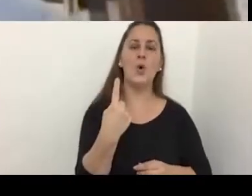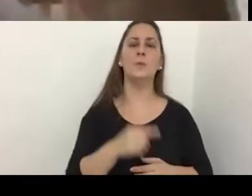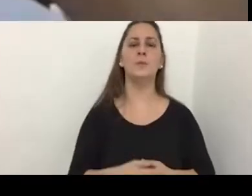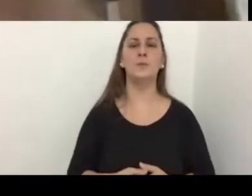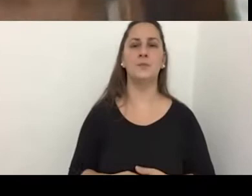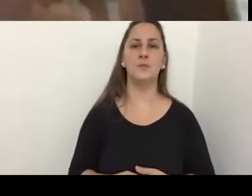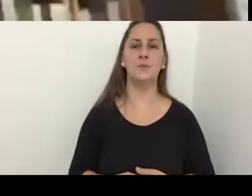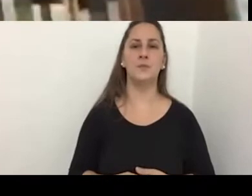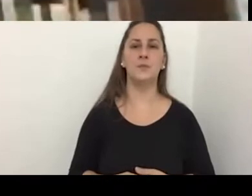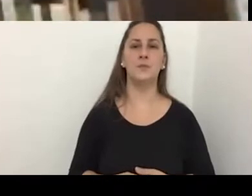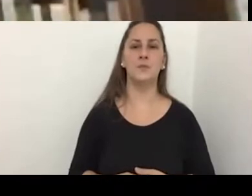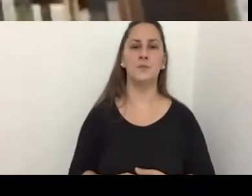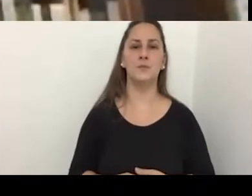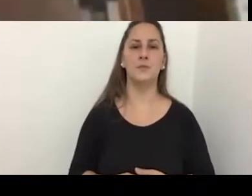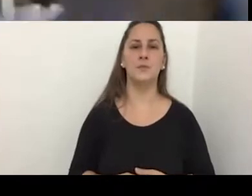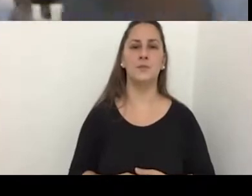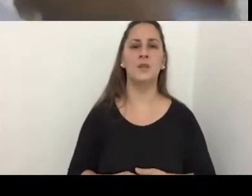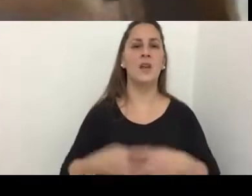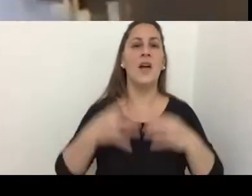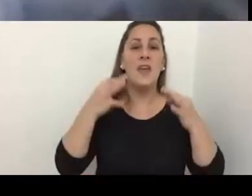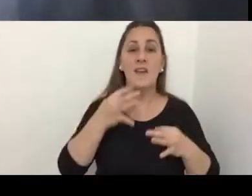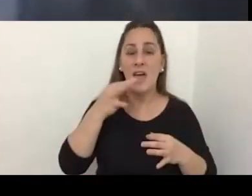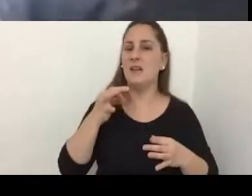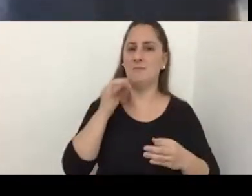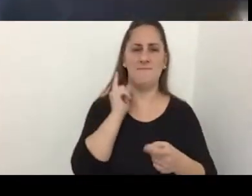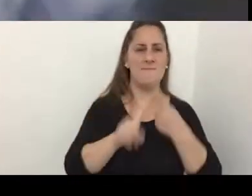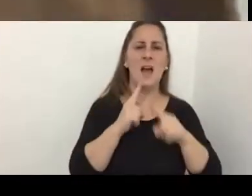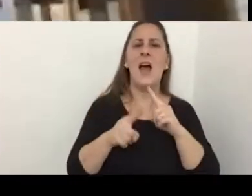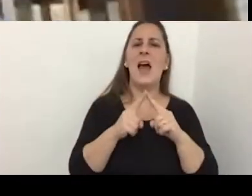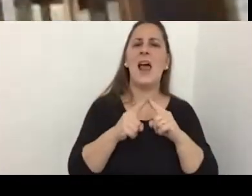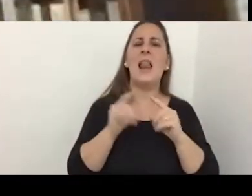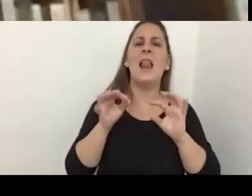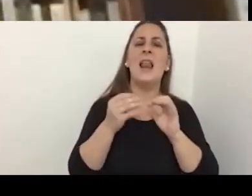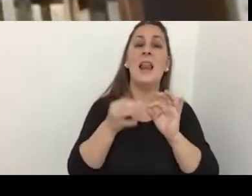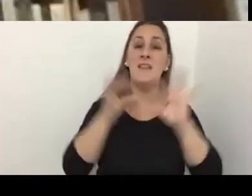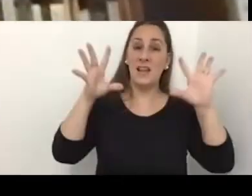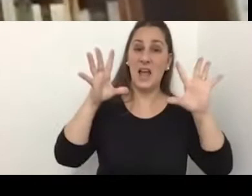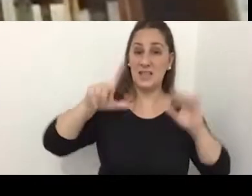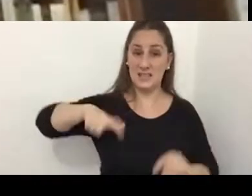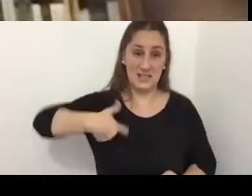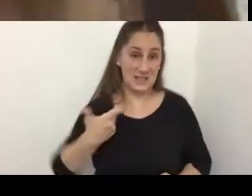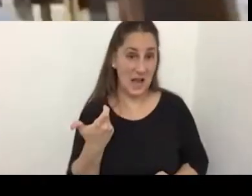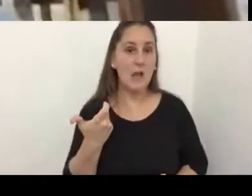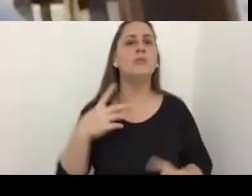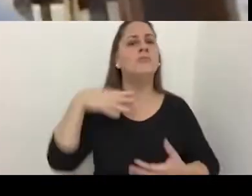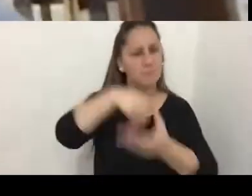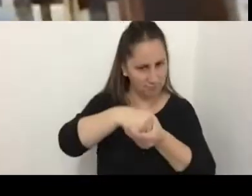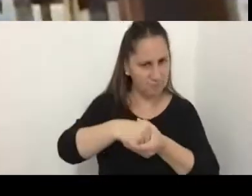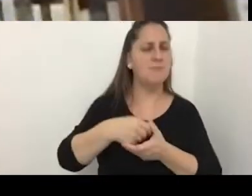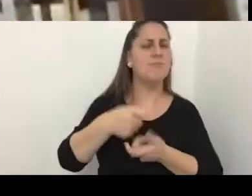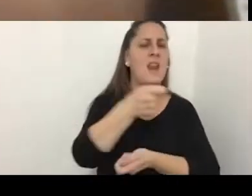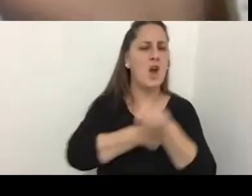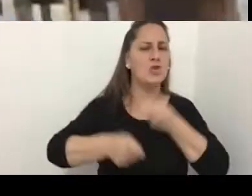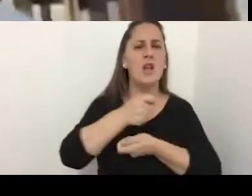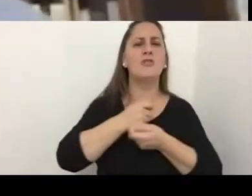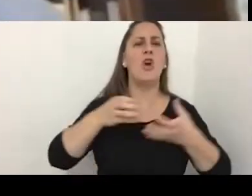que están profundamente relacionadas, que libertad sindical también tiene el elemento de la negociación colectiva y el derecho de huelga,